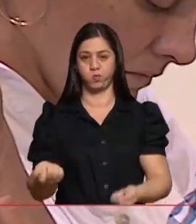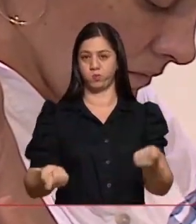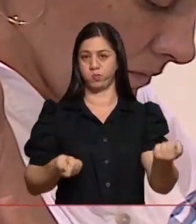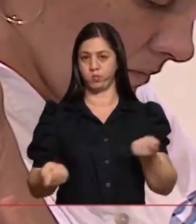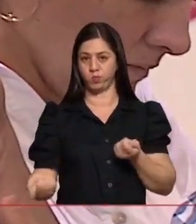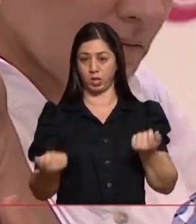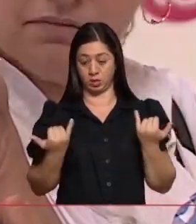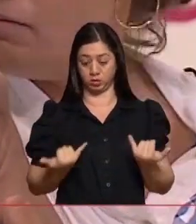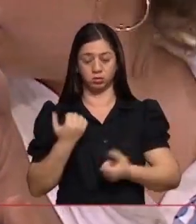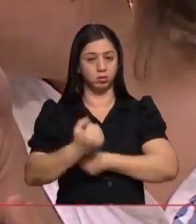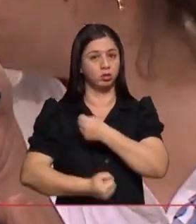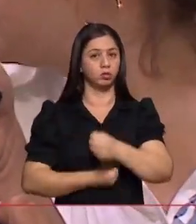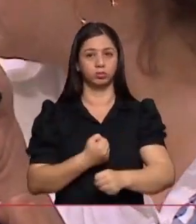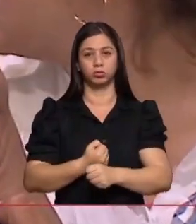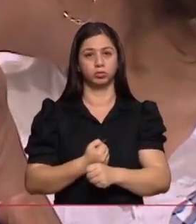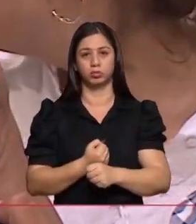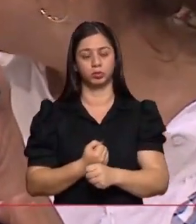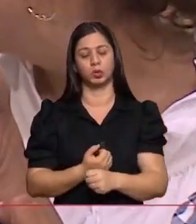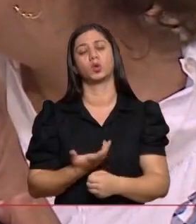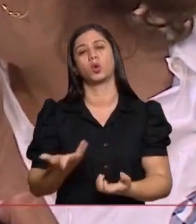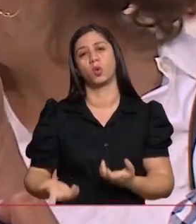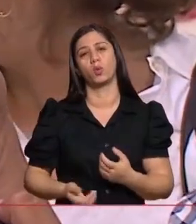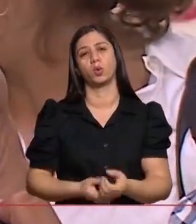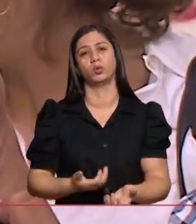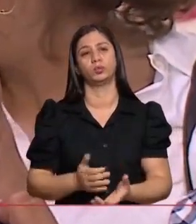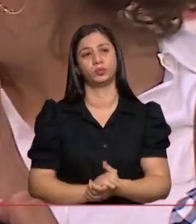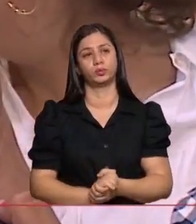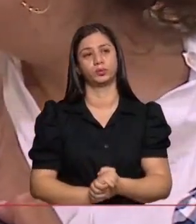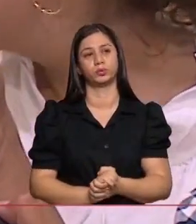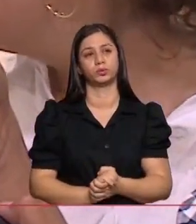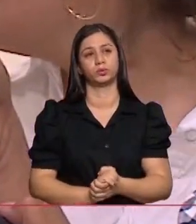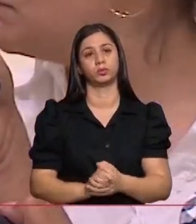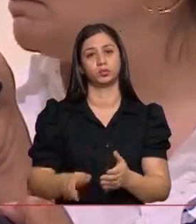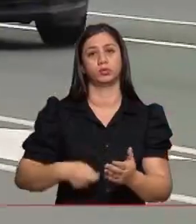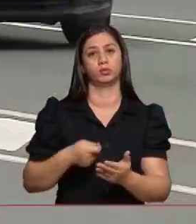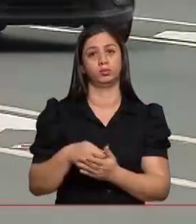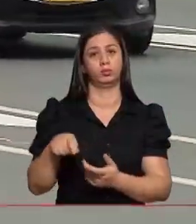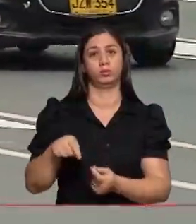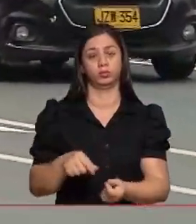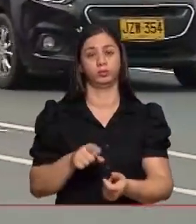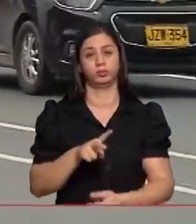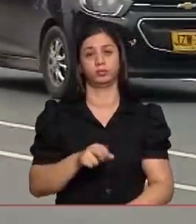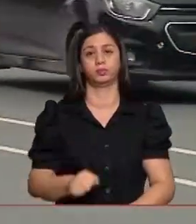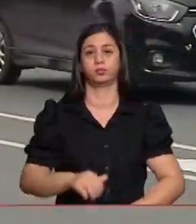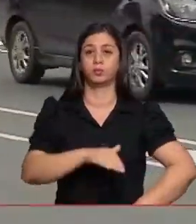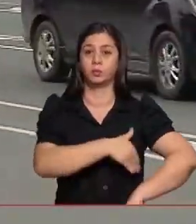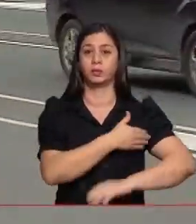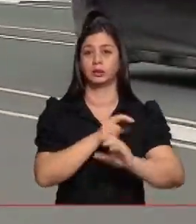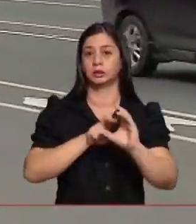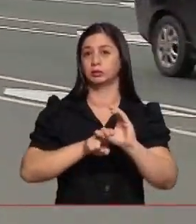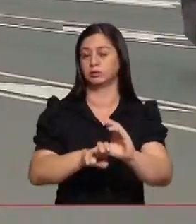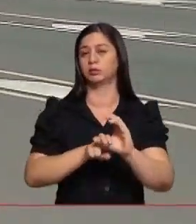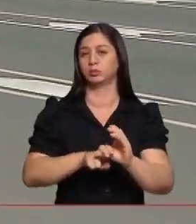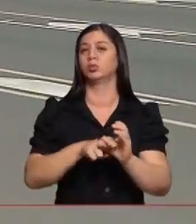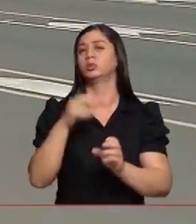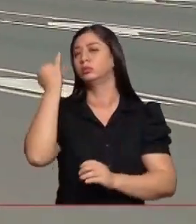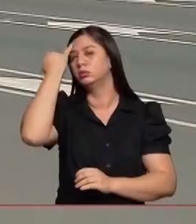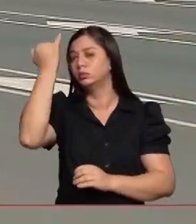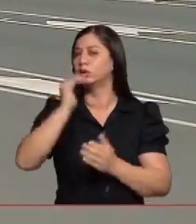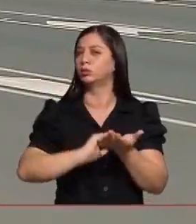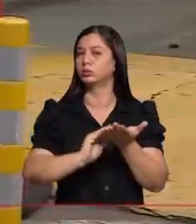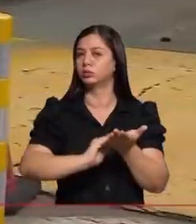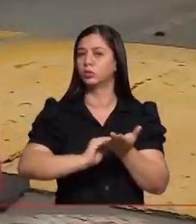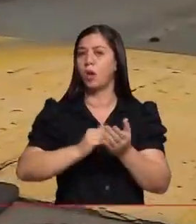pero no este año, sino el año entrante, a través de unos ingresos por valorización. El Ministerio de Transporte busca alternativas para que